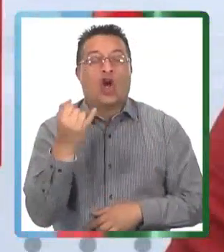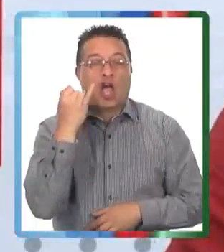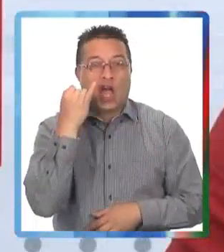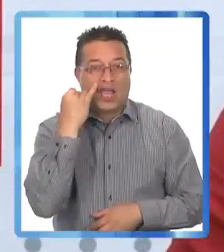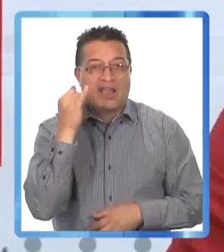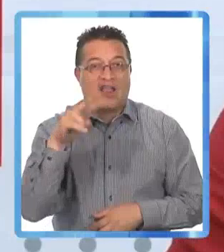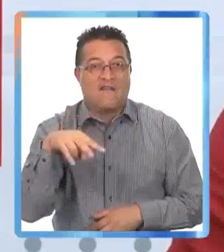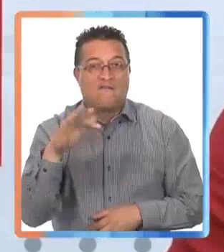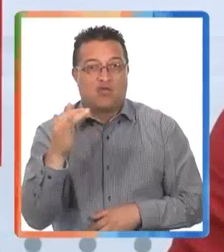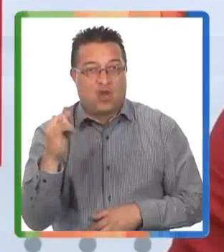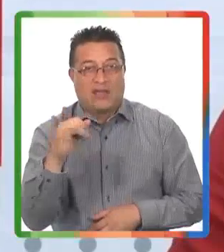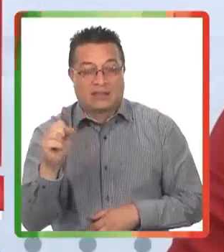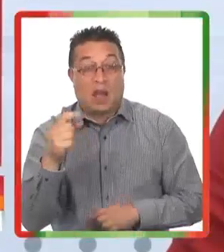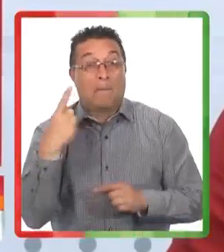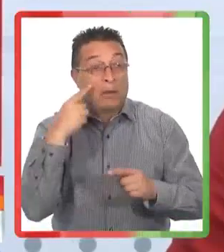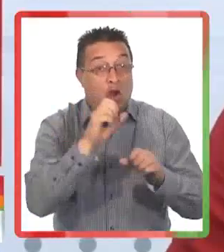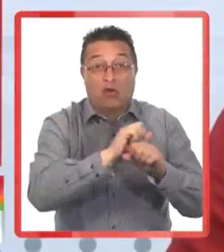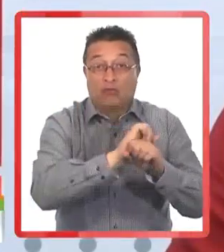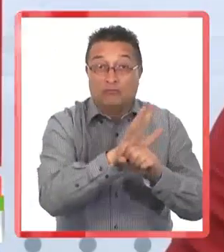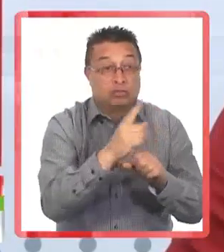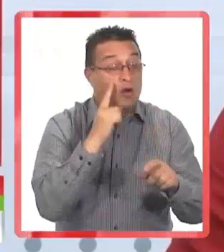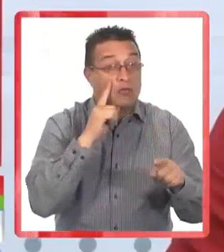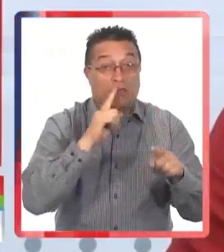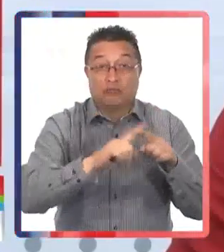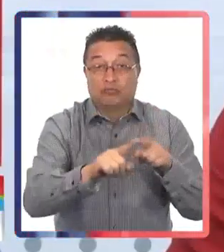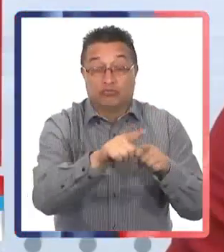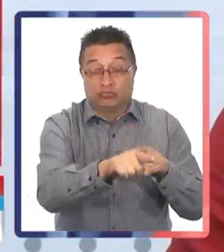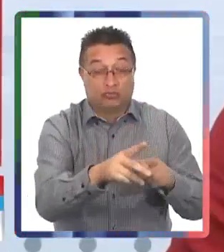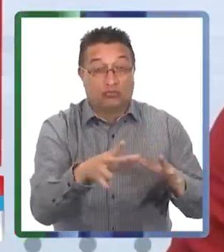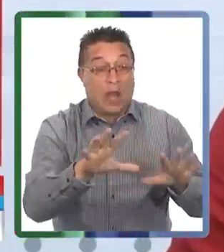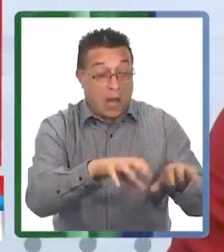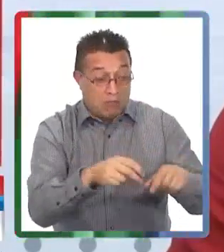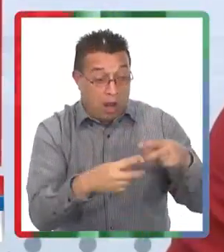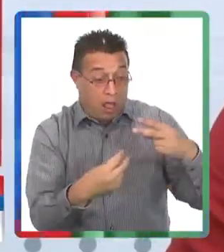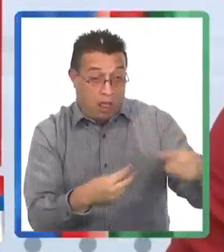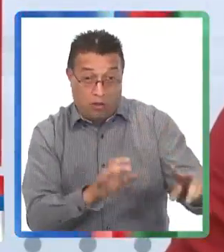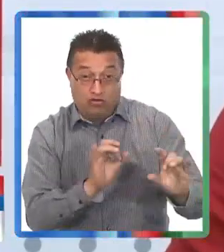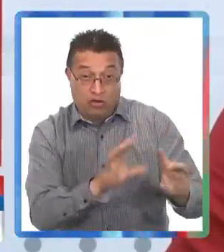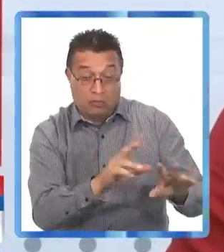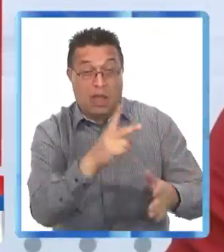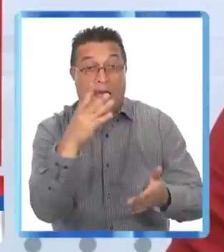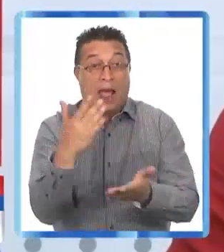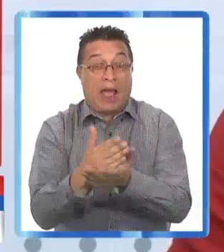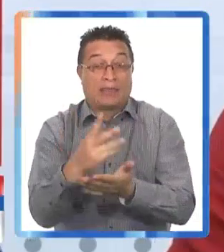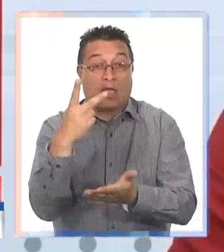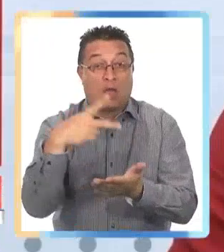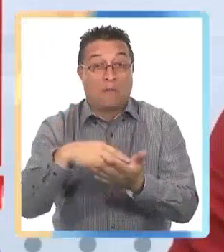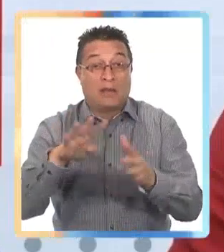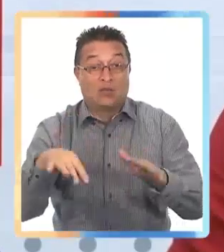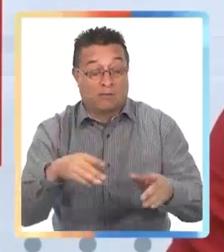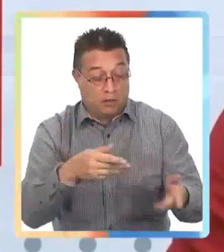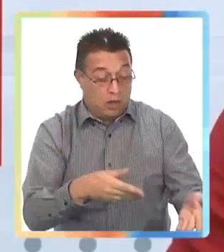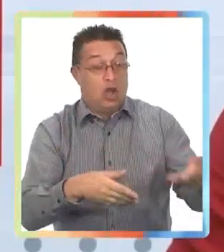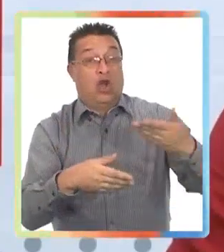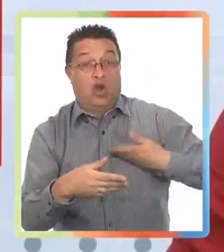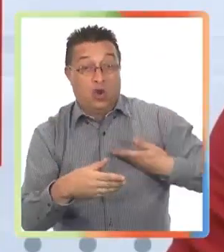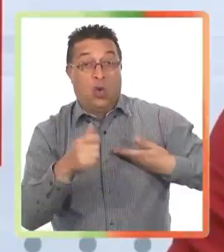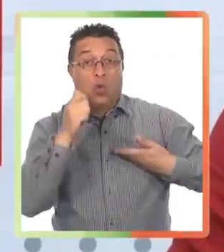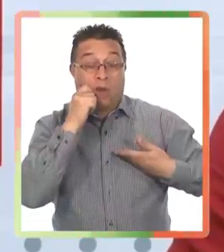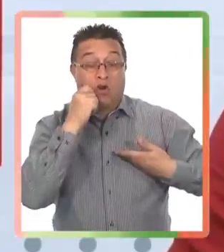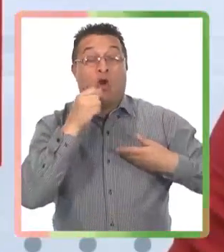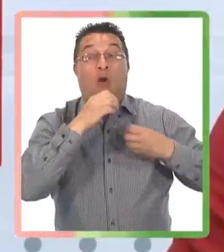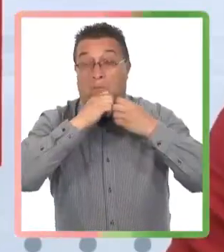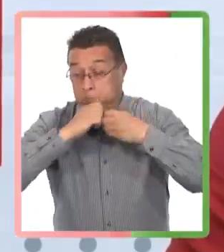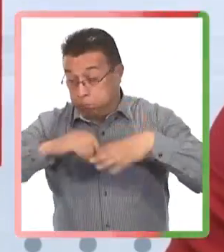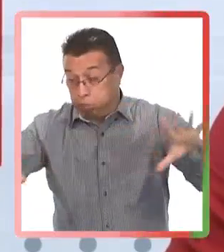que no conocíamos para este virus, que es un virus que era animal hasta el año 2019. Sabemos que pasó al ser humano y